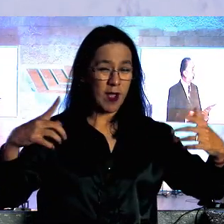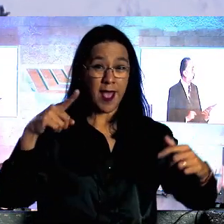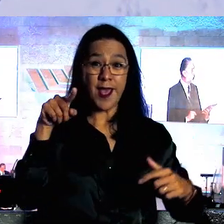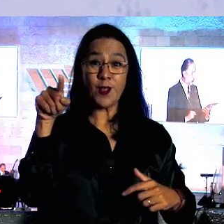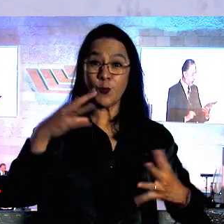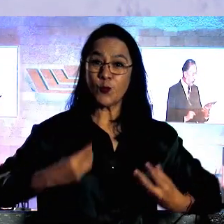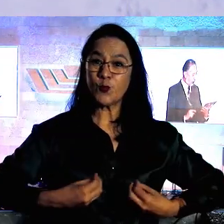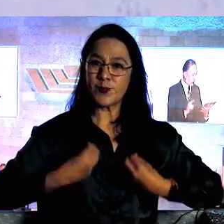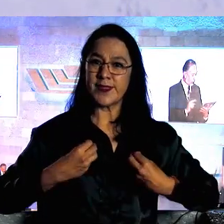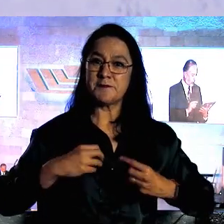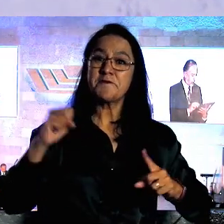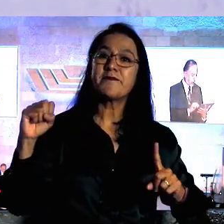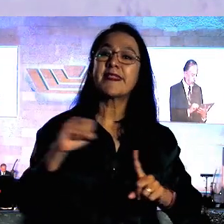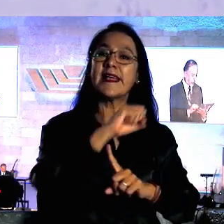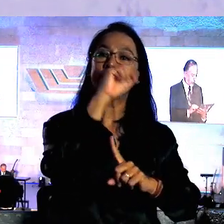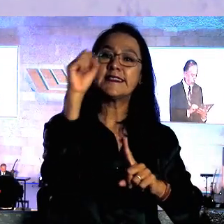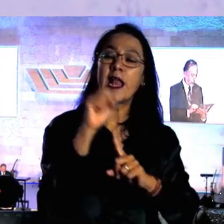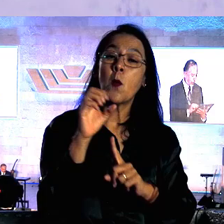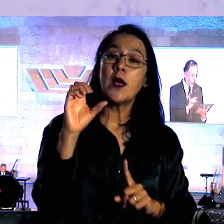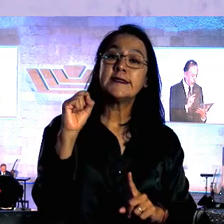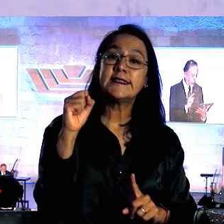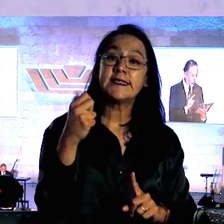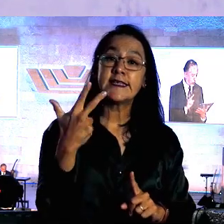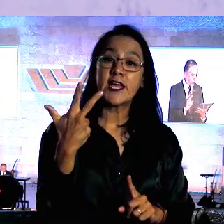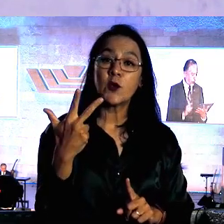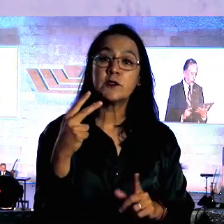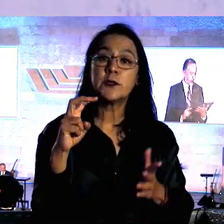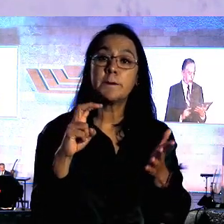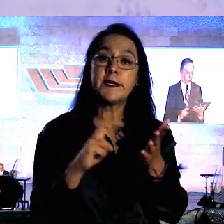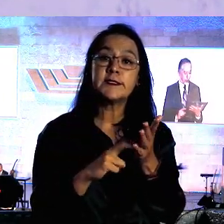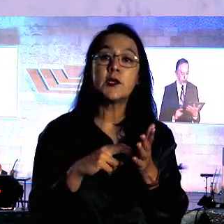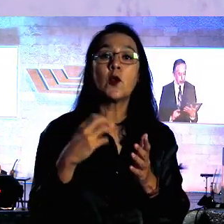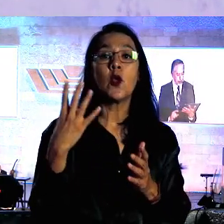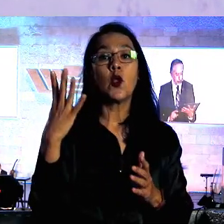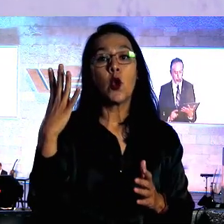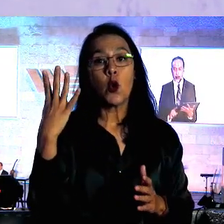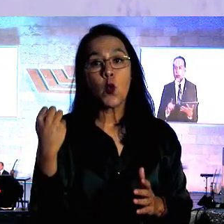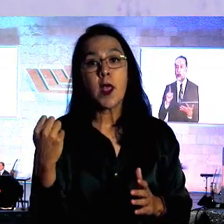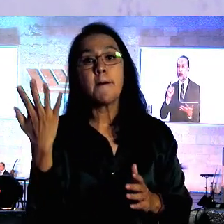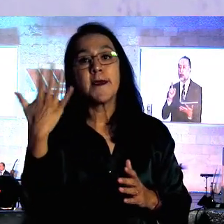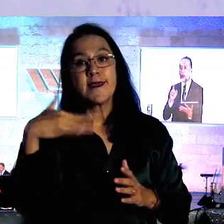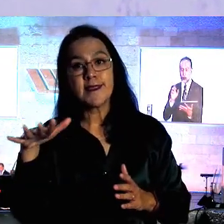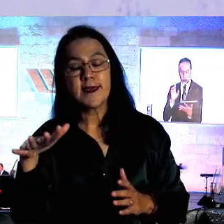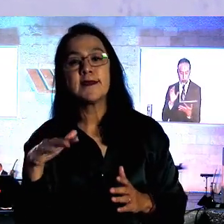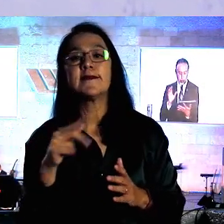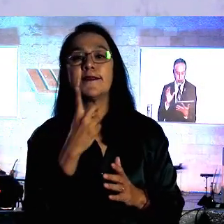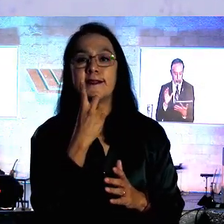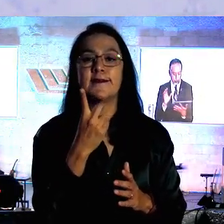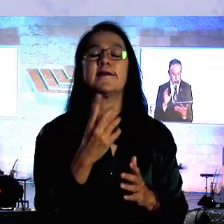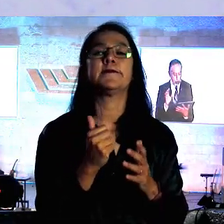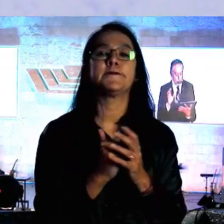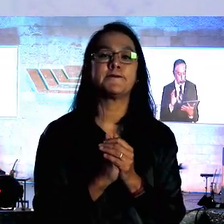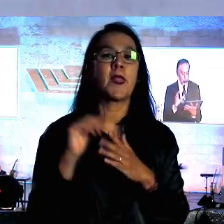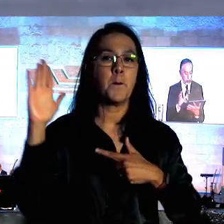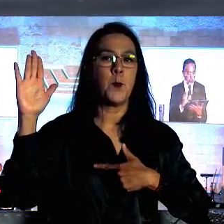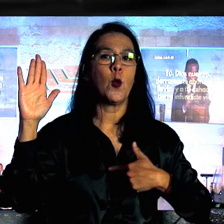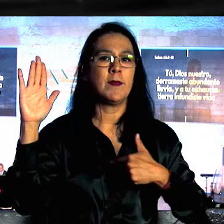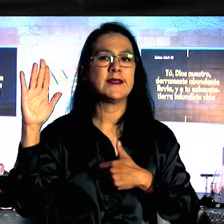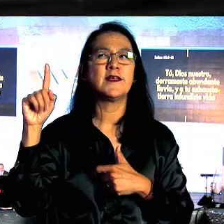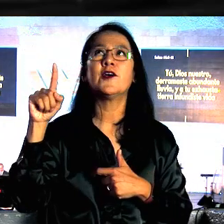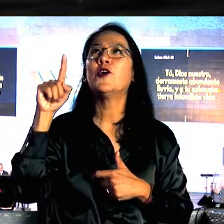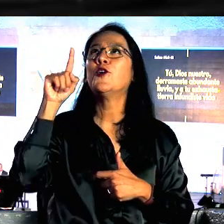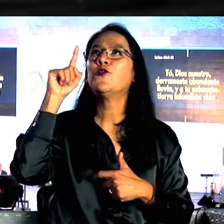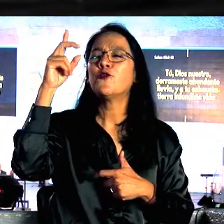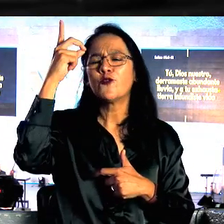68 versículos 9 y 10 fíjate que hermosa promesa es esta Salmo 68 9 y 10 tú Dios